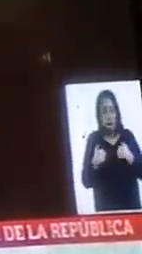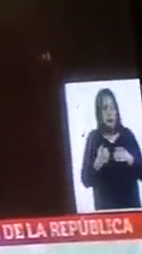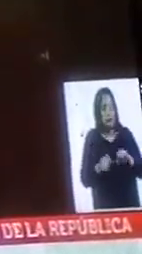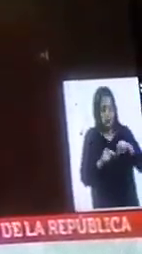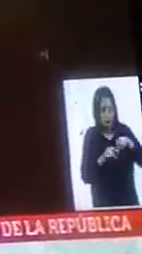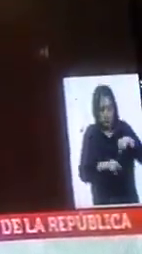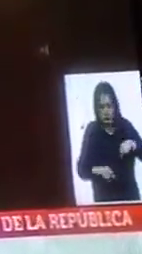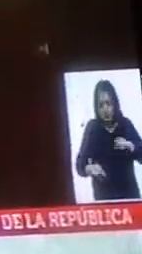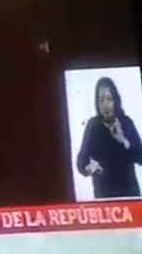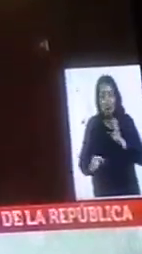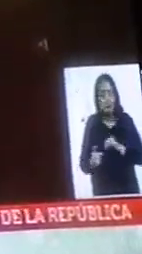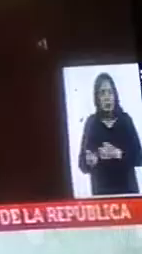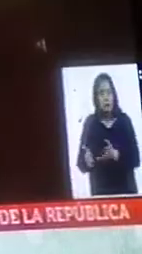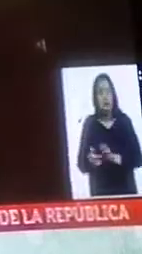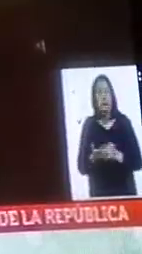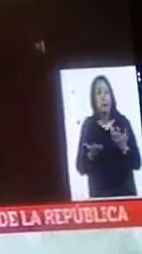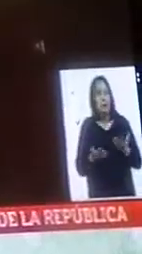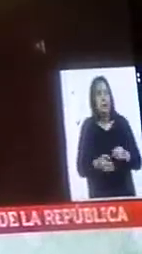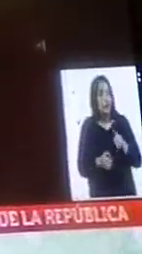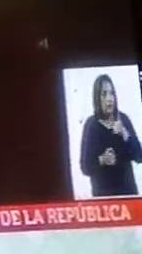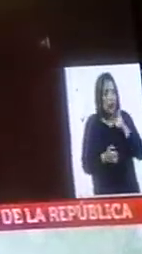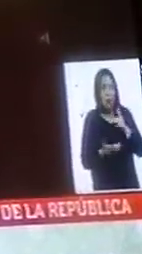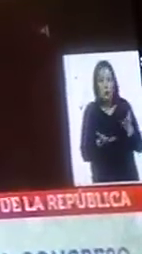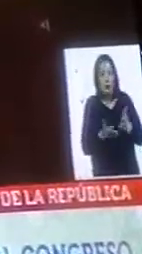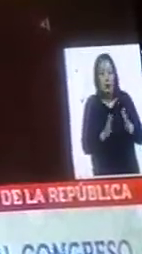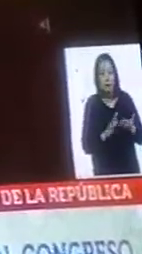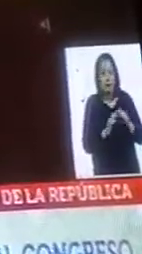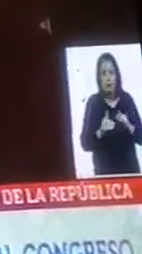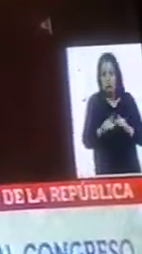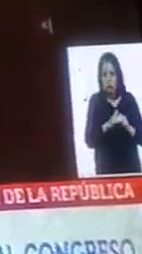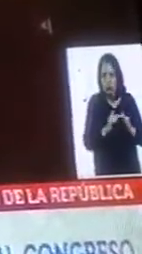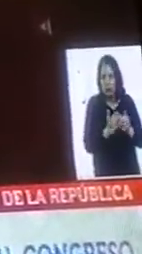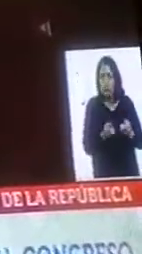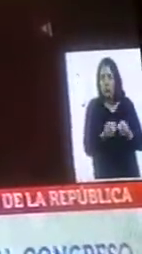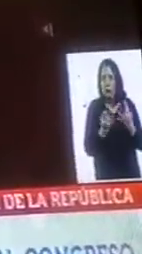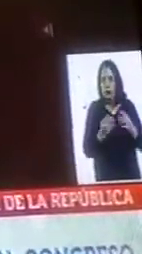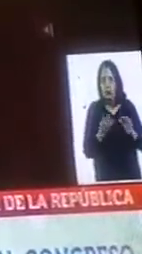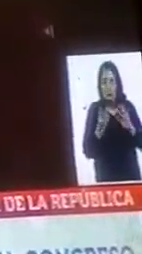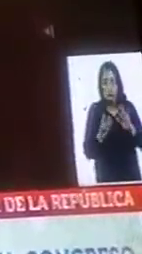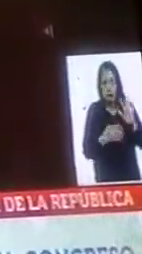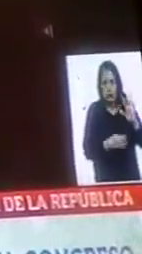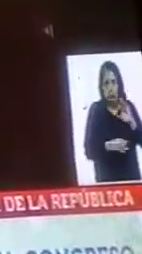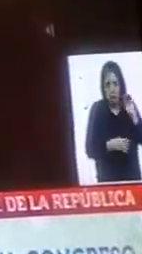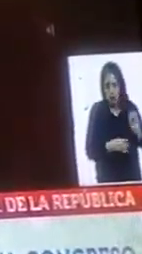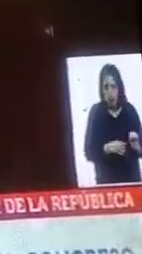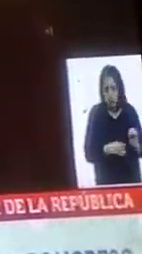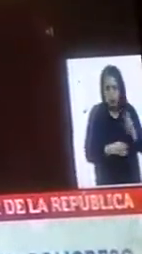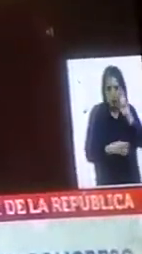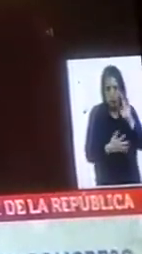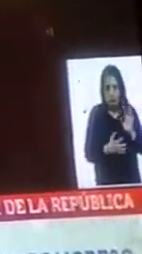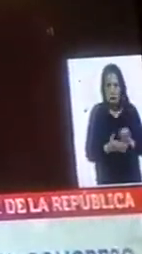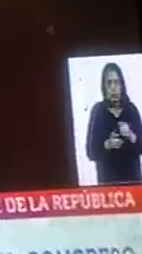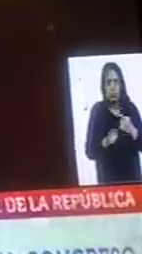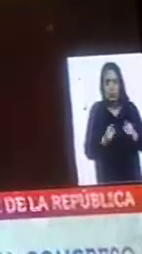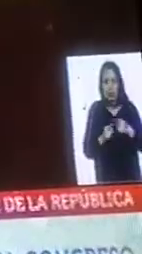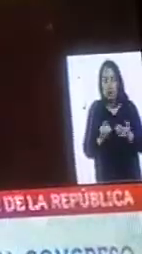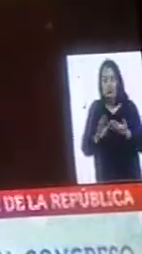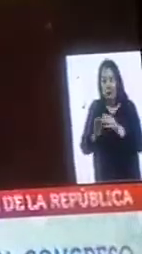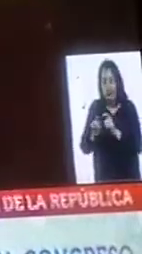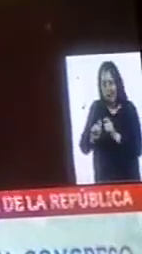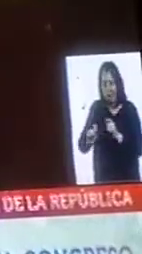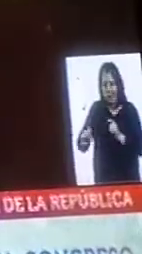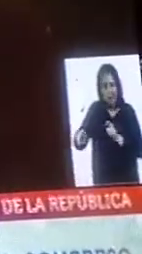la cobertura de agua en el ámbito urbano alcanza el 95 por ciento de peruanos mientras en el ámbito